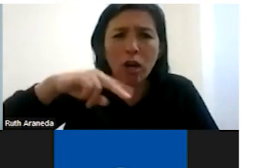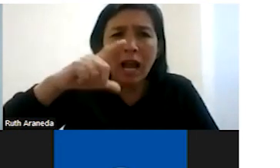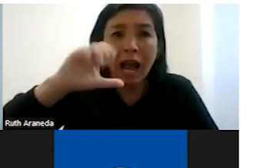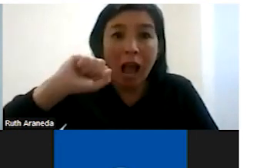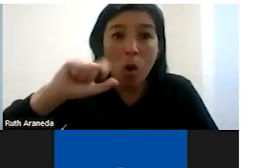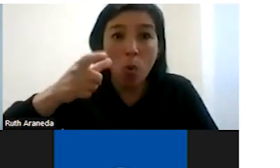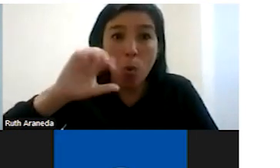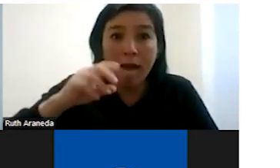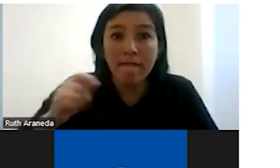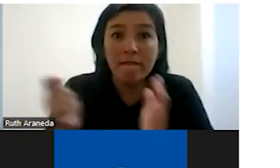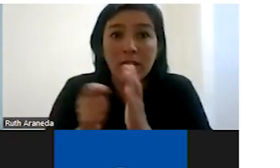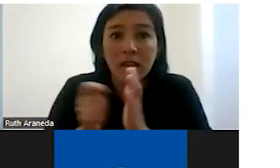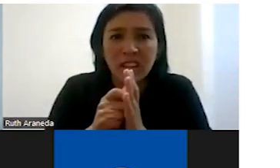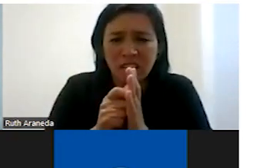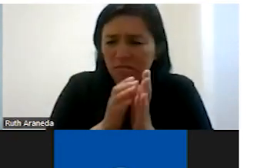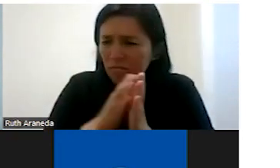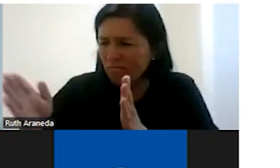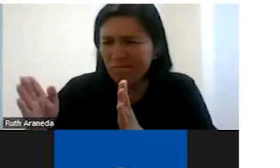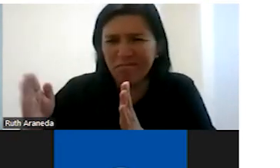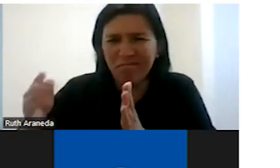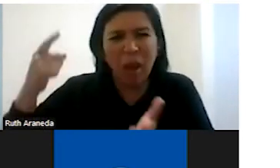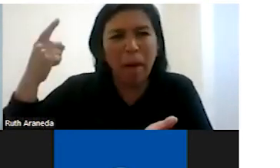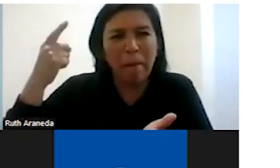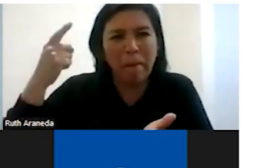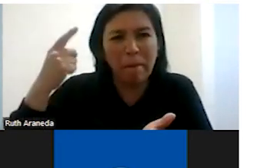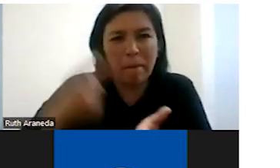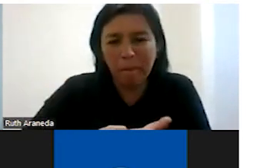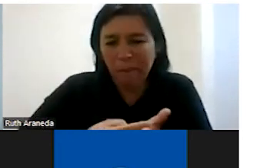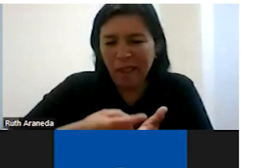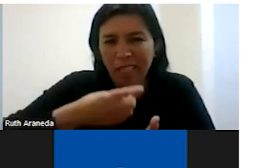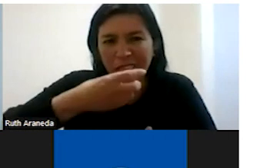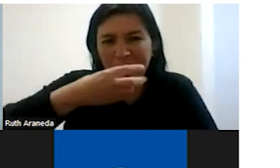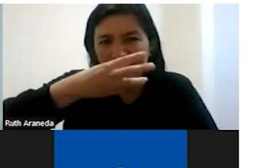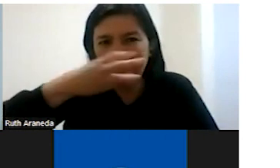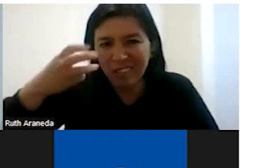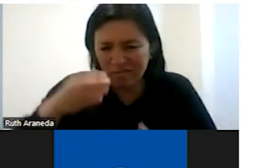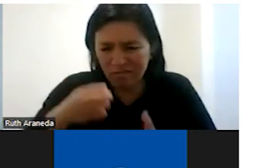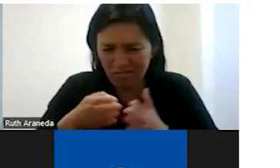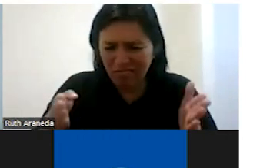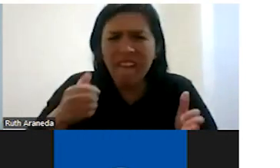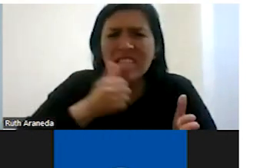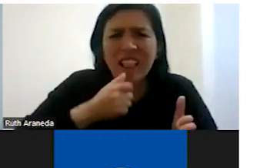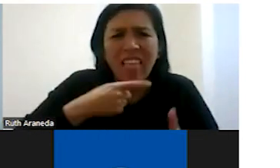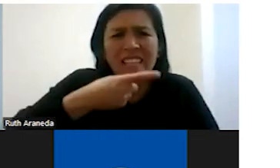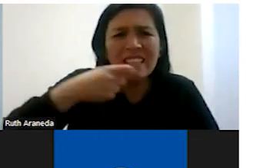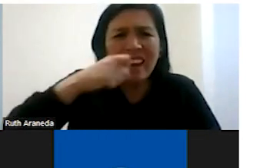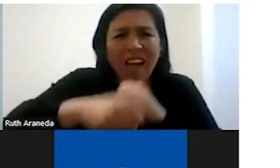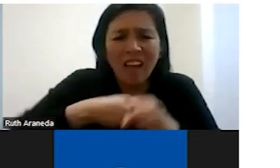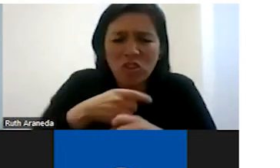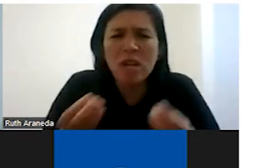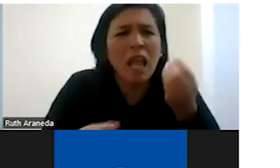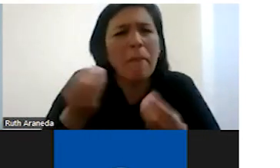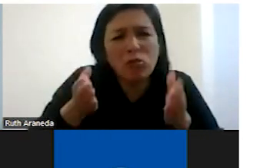fin, empiezan como 100 años después. Entonces, ¿qué pasó ahí? Bueno, es cosa de más investigación. O sea, de alguna forma se tiene que rellenar. La